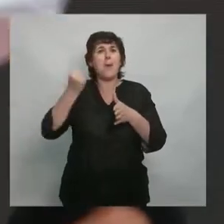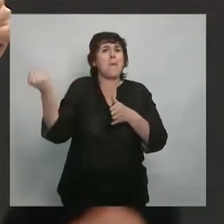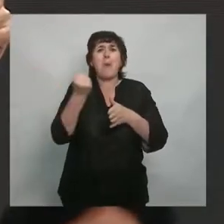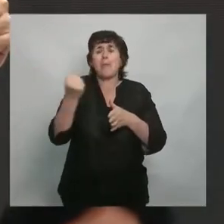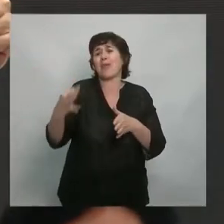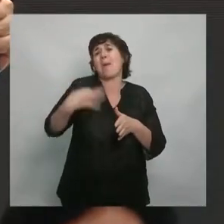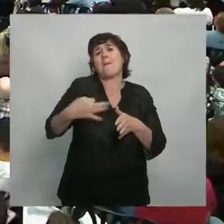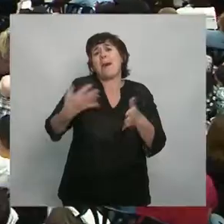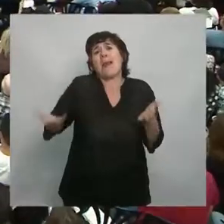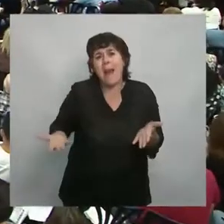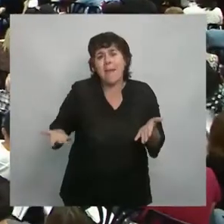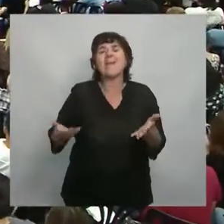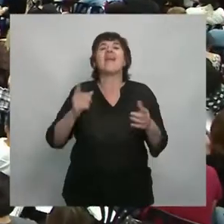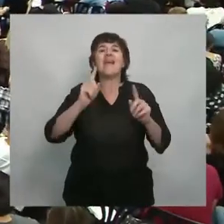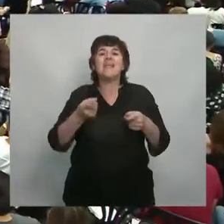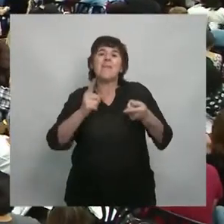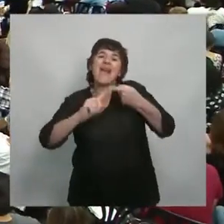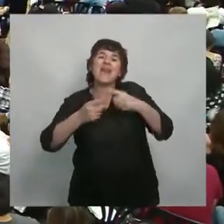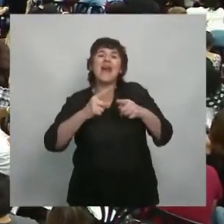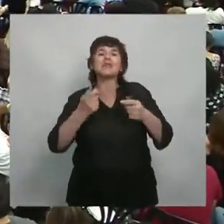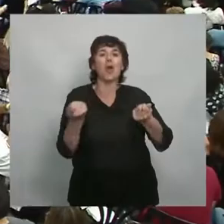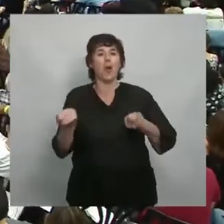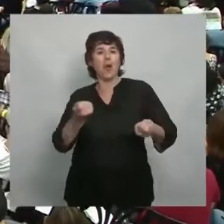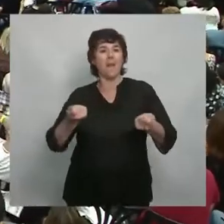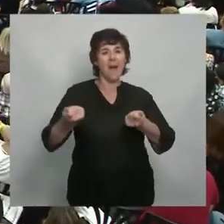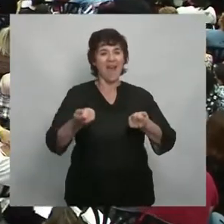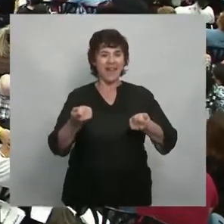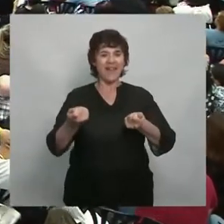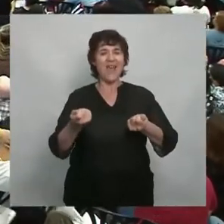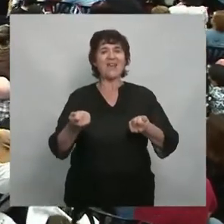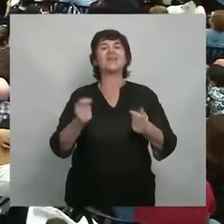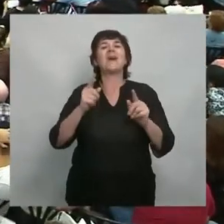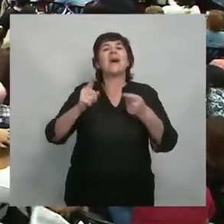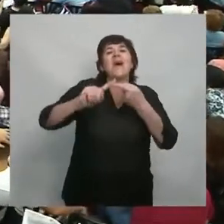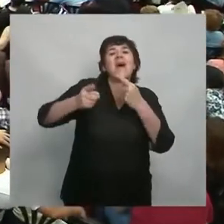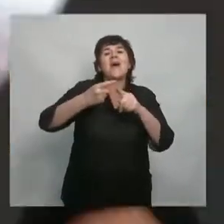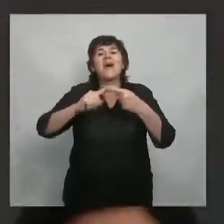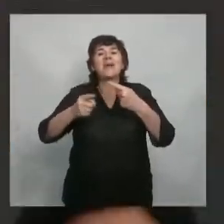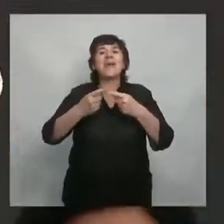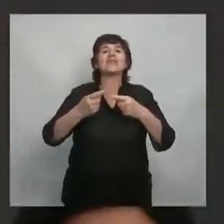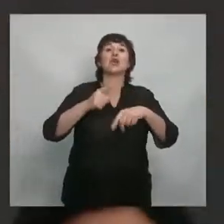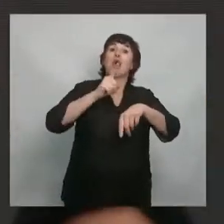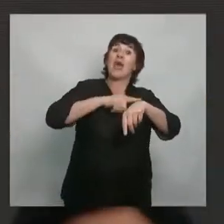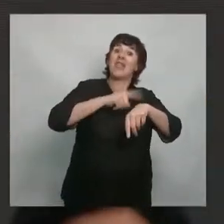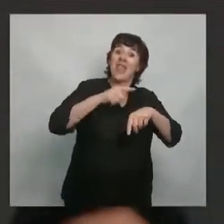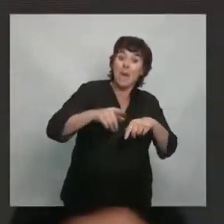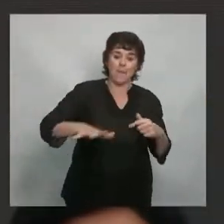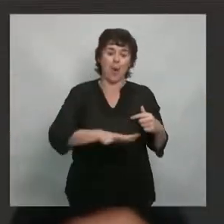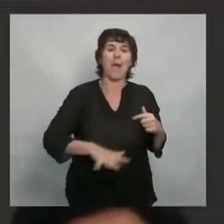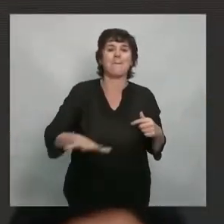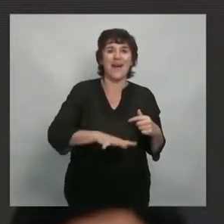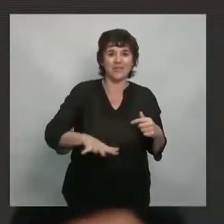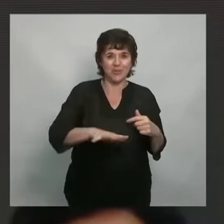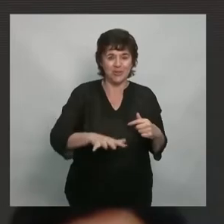en su relación con el baile, trabajar estéticamente con la relación entre tiempo y espacio.